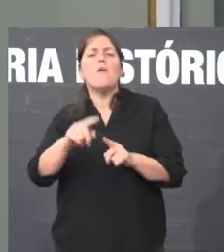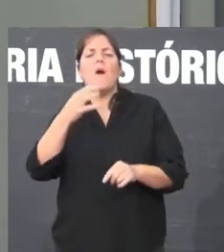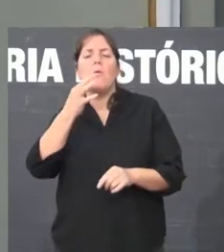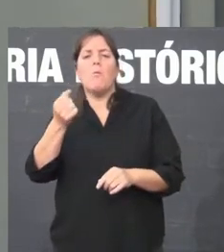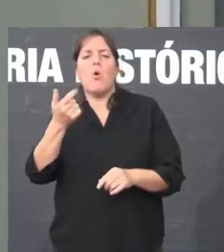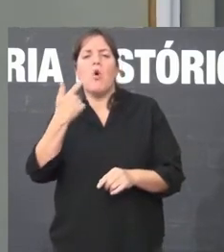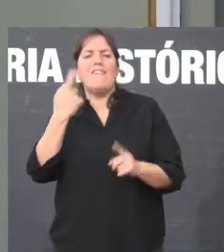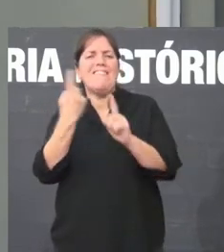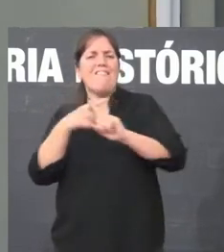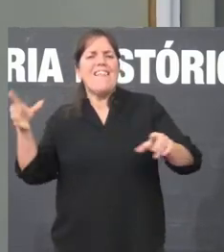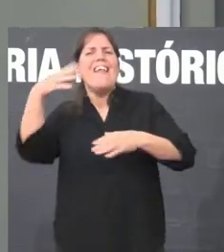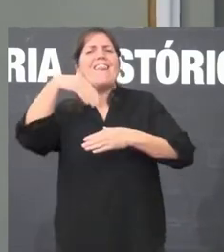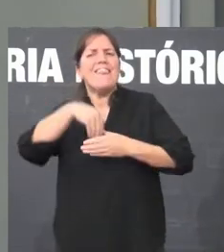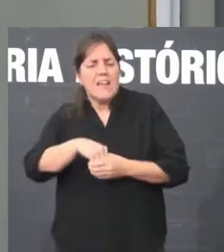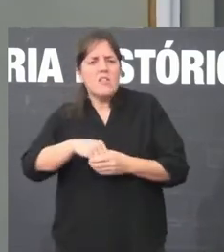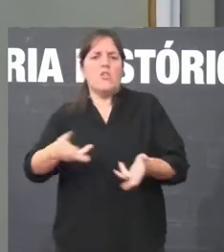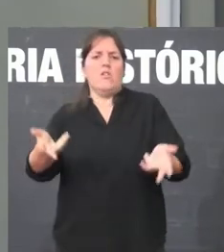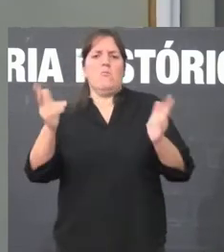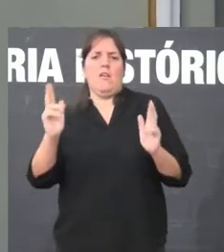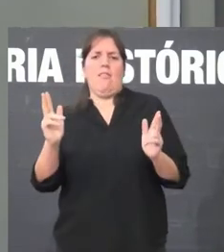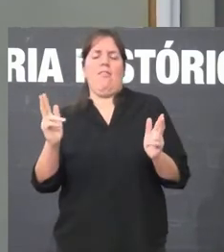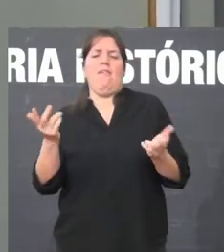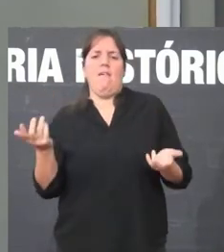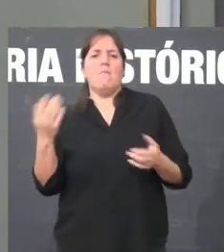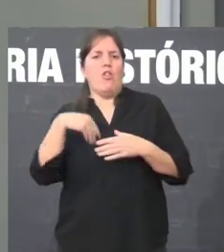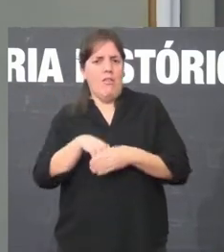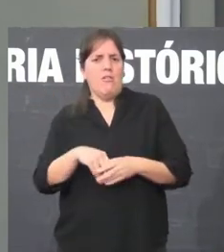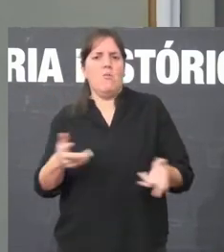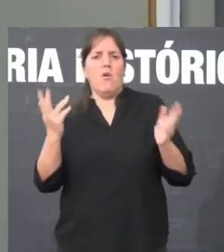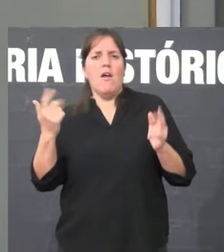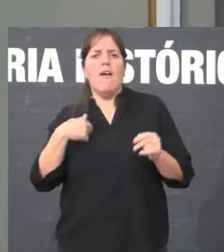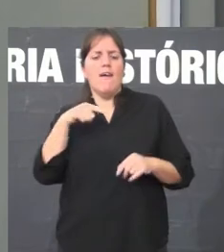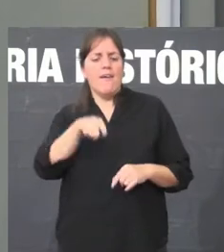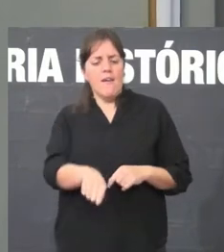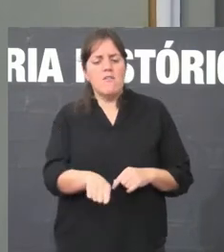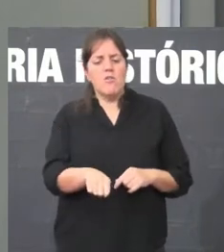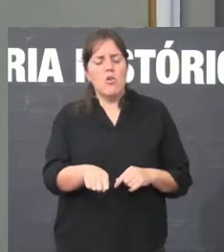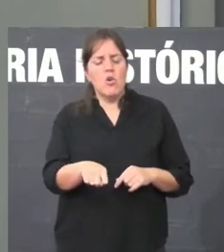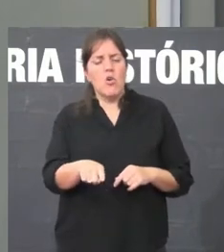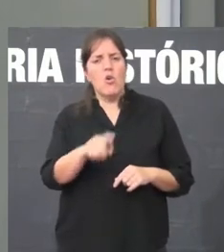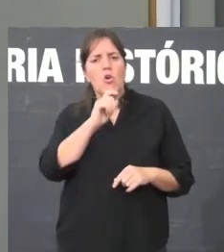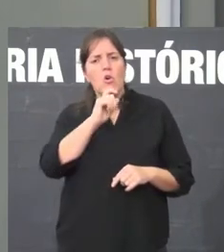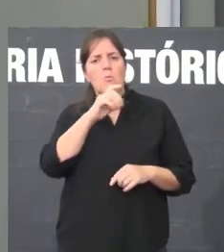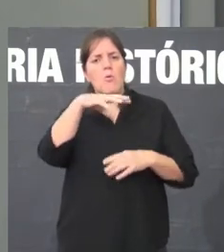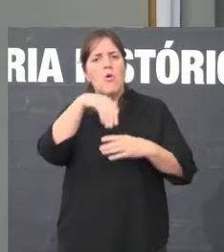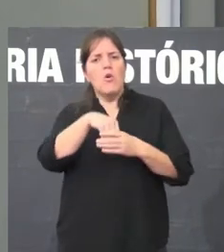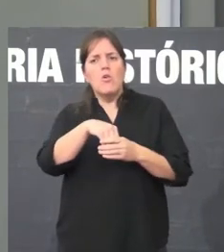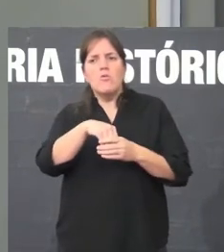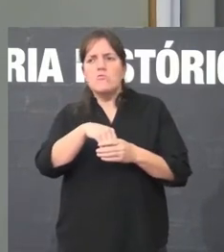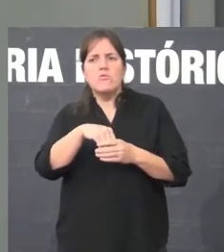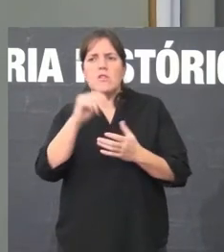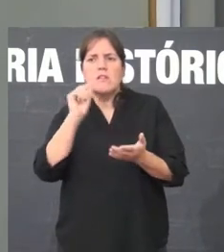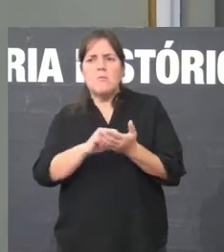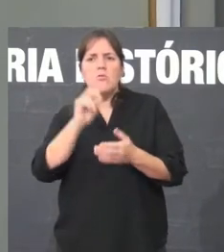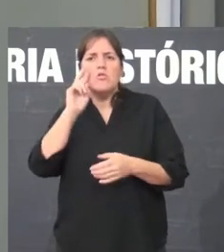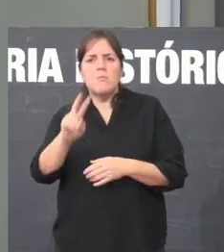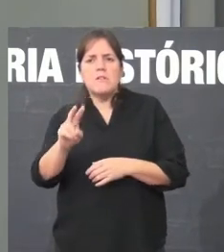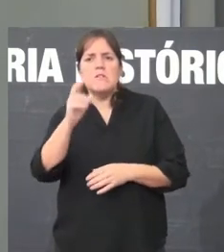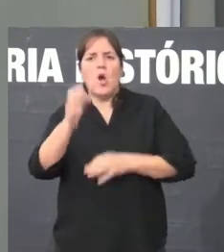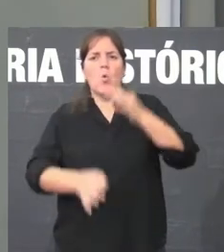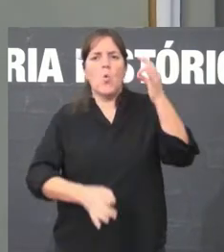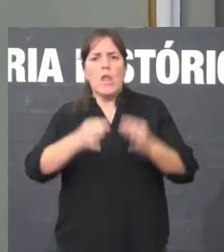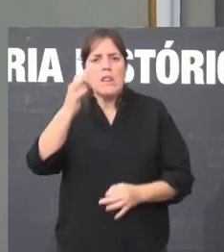democracia. E iso non está contemplado de ninguna maneira, nin desde un punto de vista